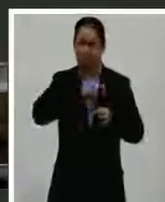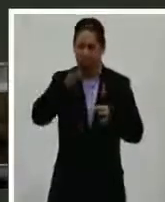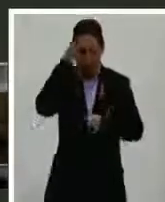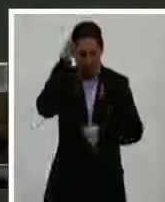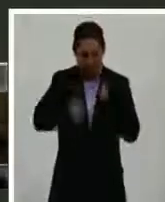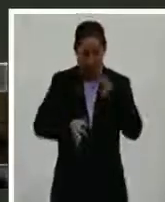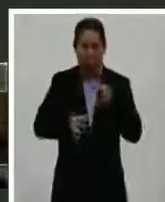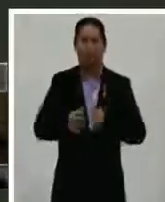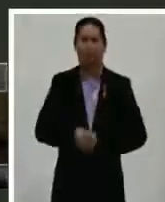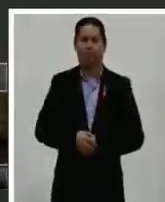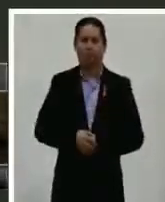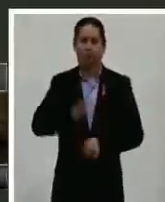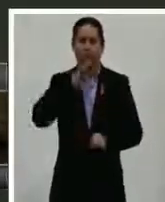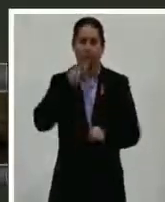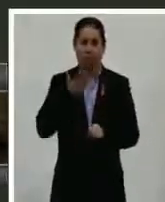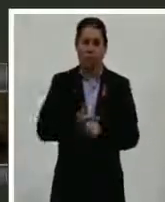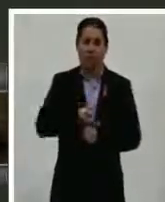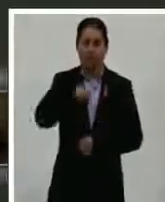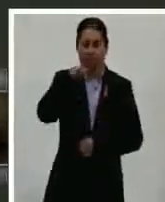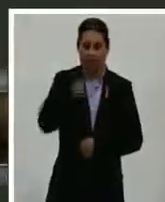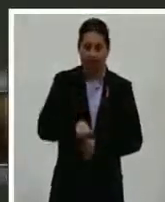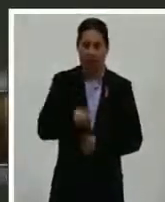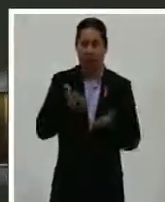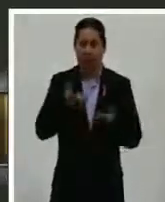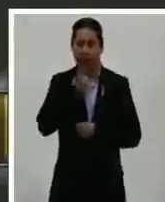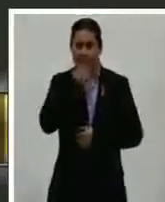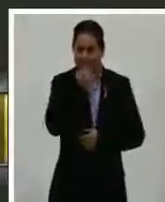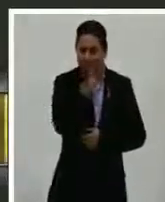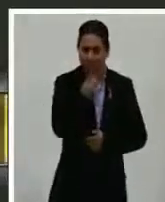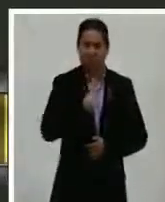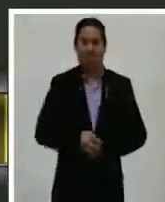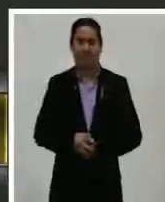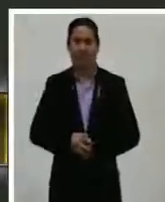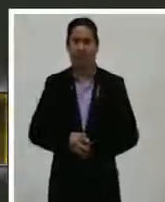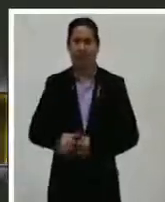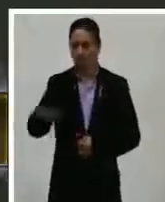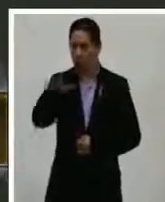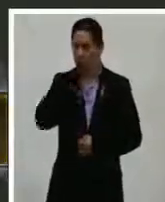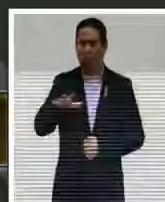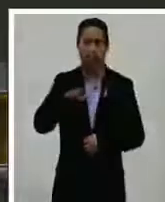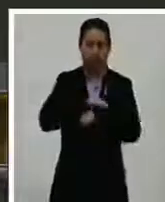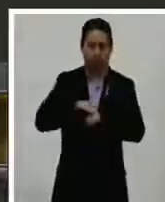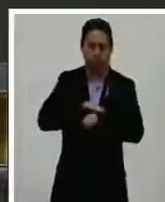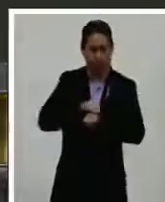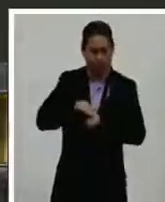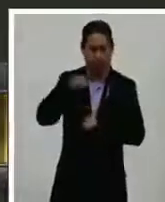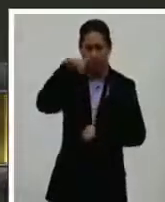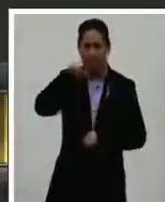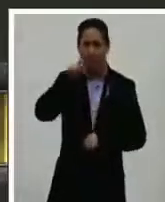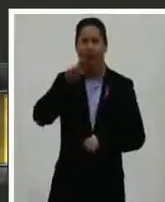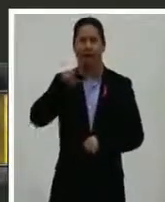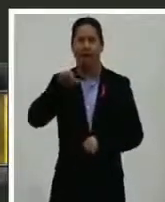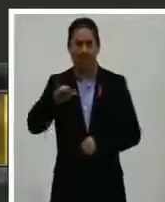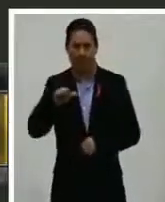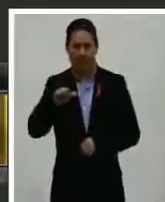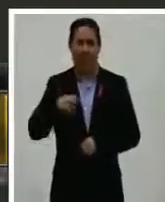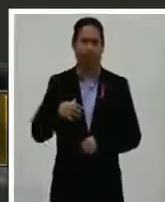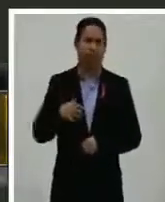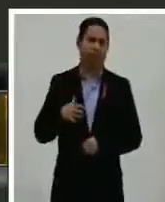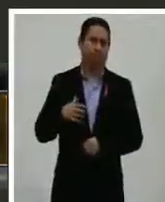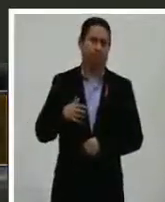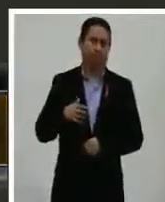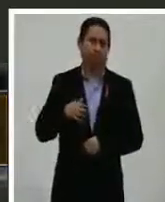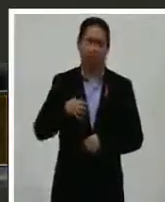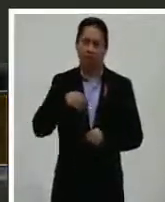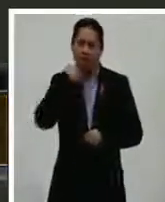hemos sido responsables con nuestro actuar y decir los legisladores de morena reconocemos la buena voluntad